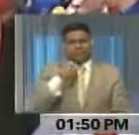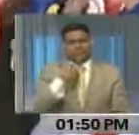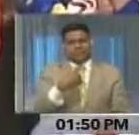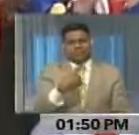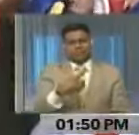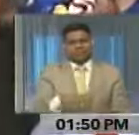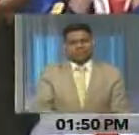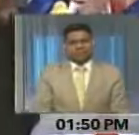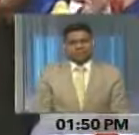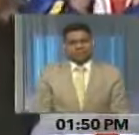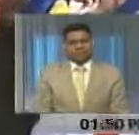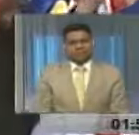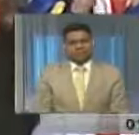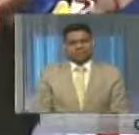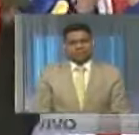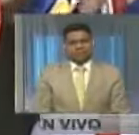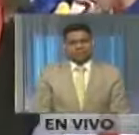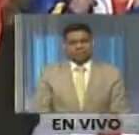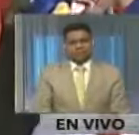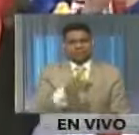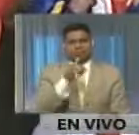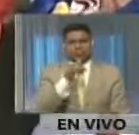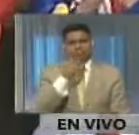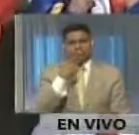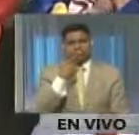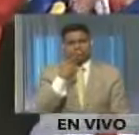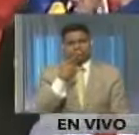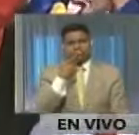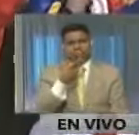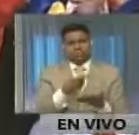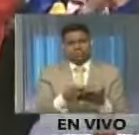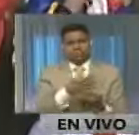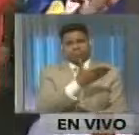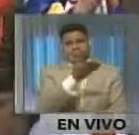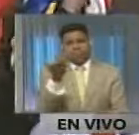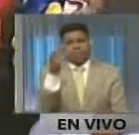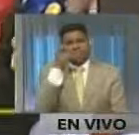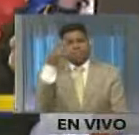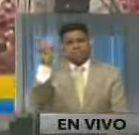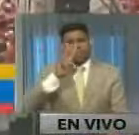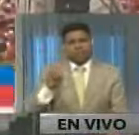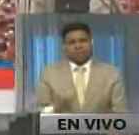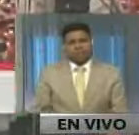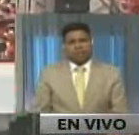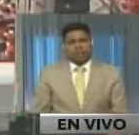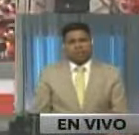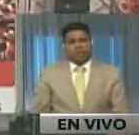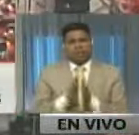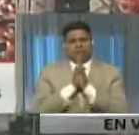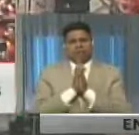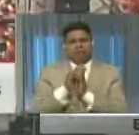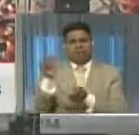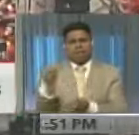pueblo venezolano. Yo pido que bajen, por favor, las banderas.